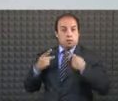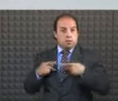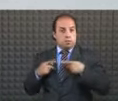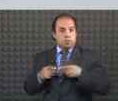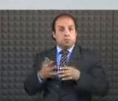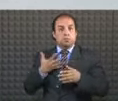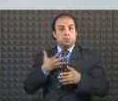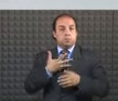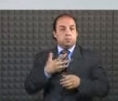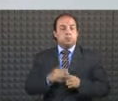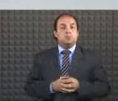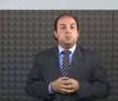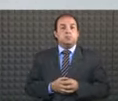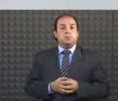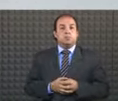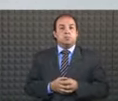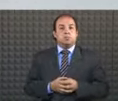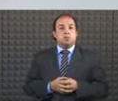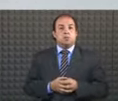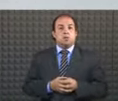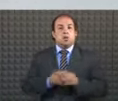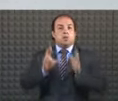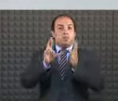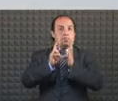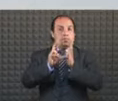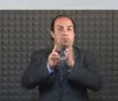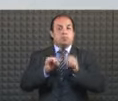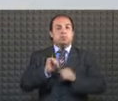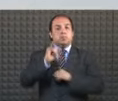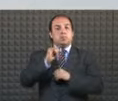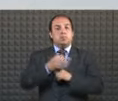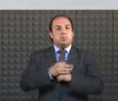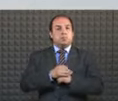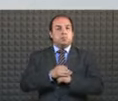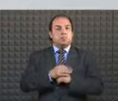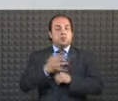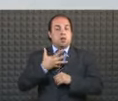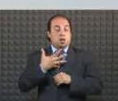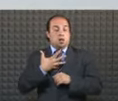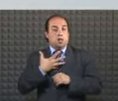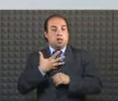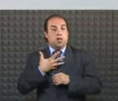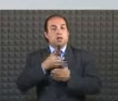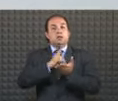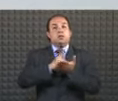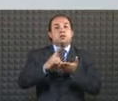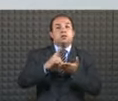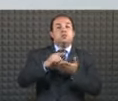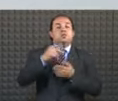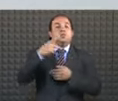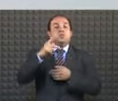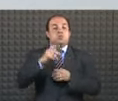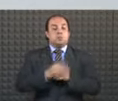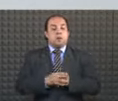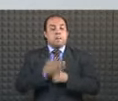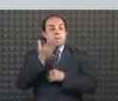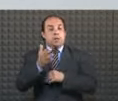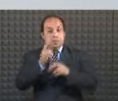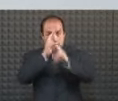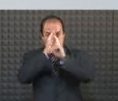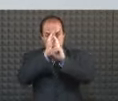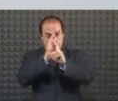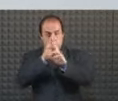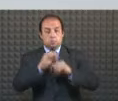personas lleven su credencial de elector, si tienen su dirección, y pedirles pues que